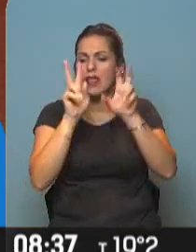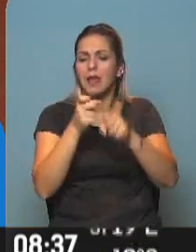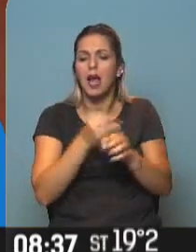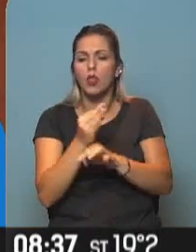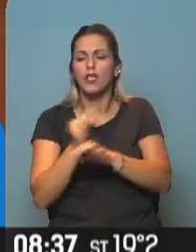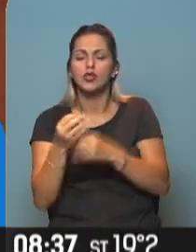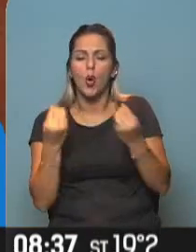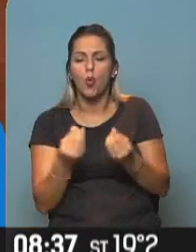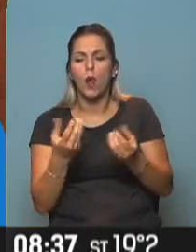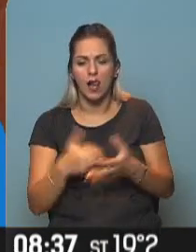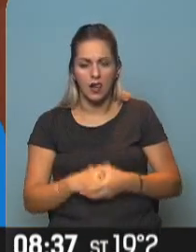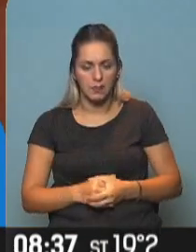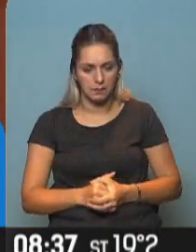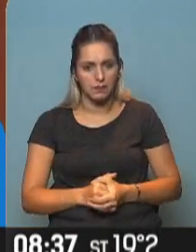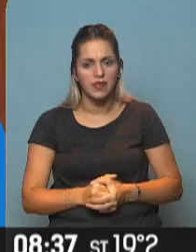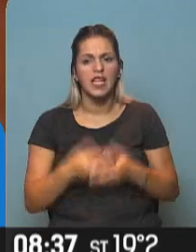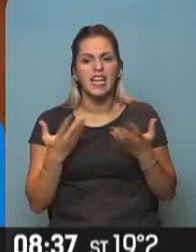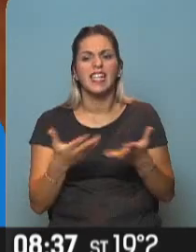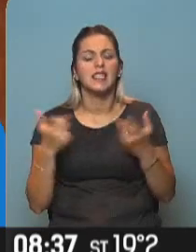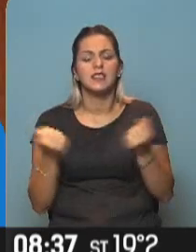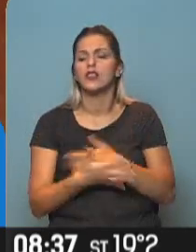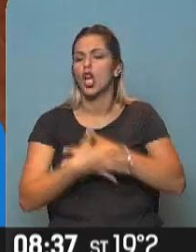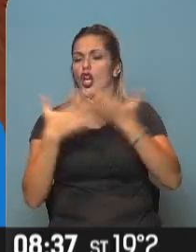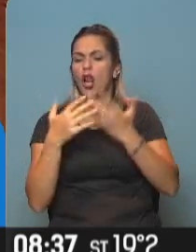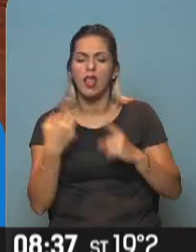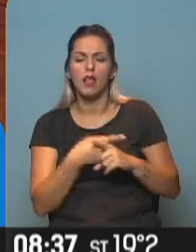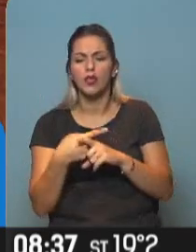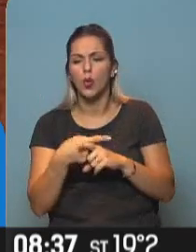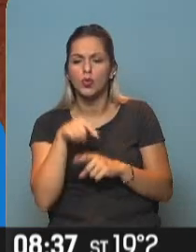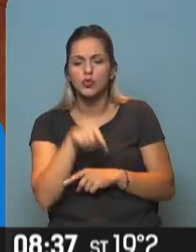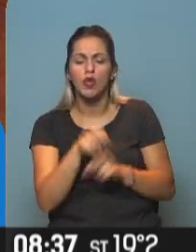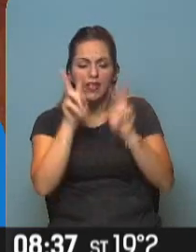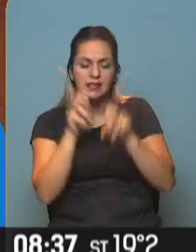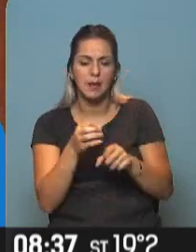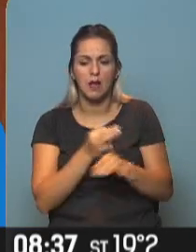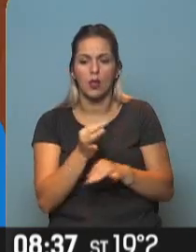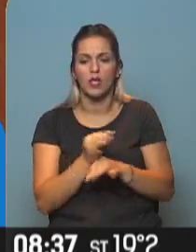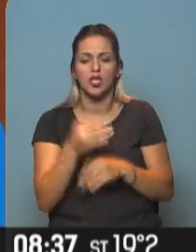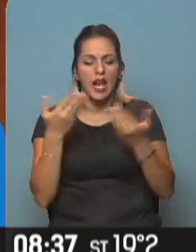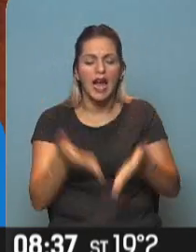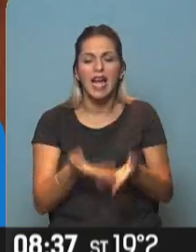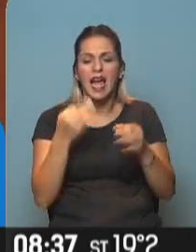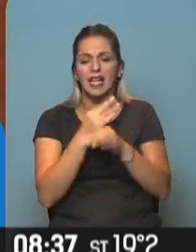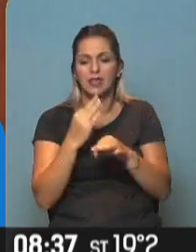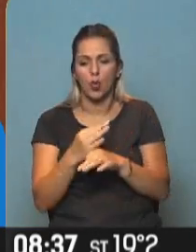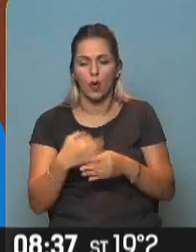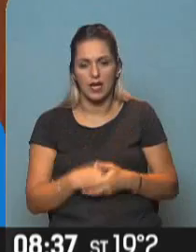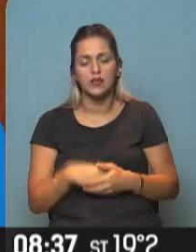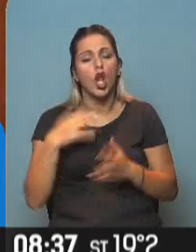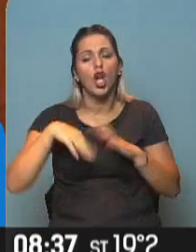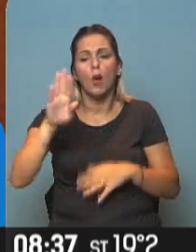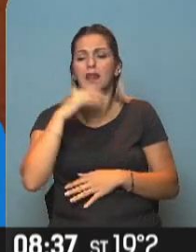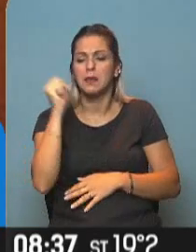prácticos que va a tener esta enorme discusión de este gran tema a nuestras escuelas lo más